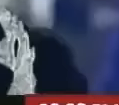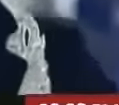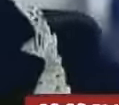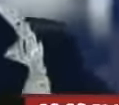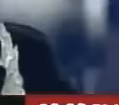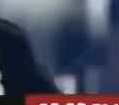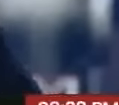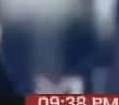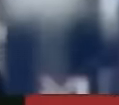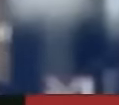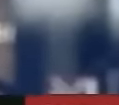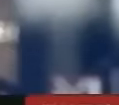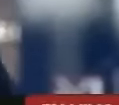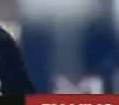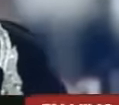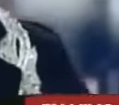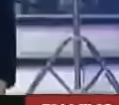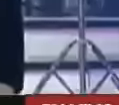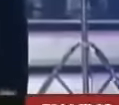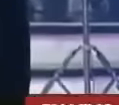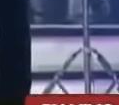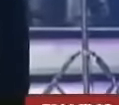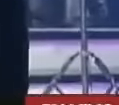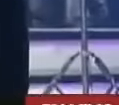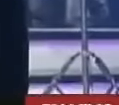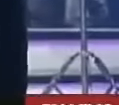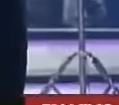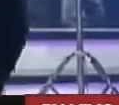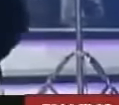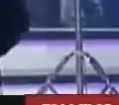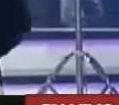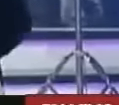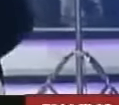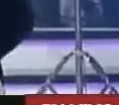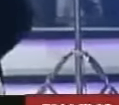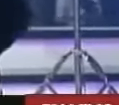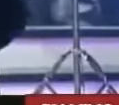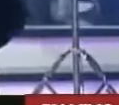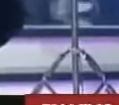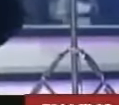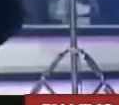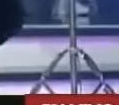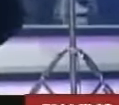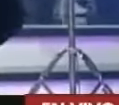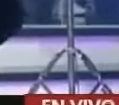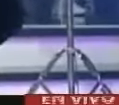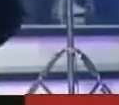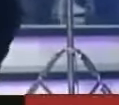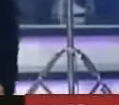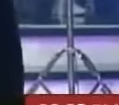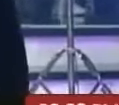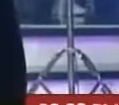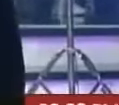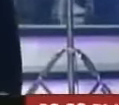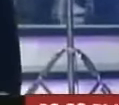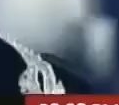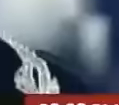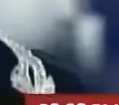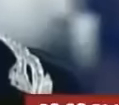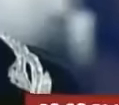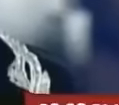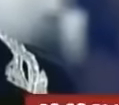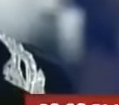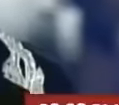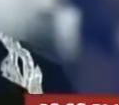llama Luisa Díaz, se llama mi mamá. Luisa, sí. ¿Qué le quisieras decir a Luisa que te está viendo ahí desde casa?